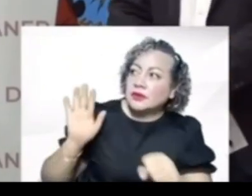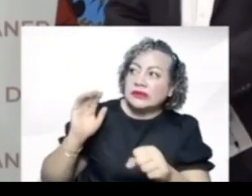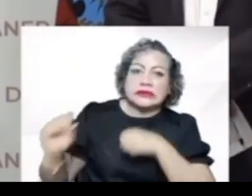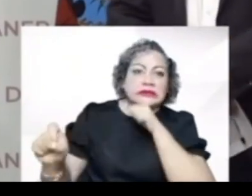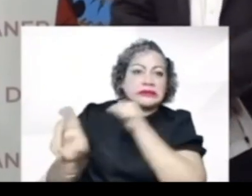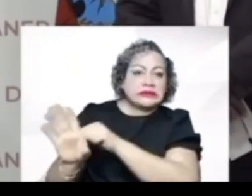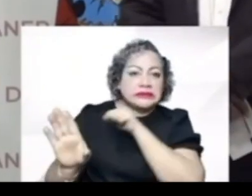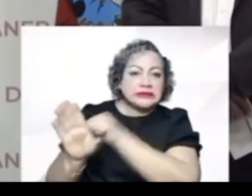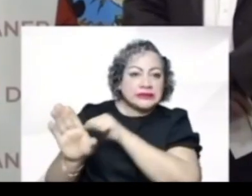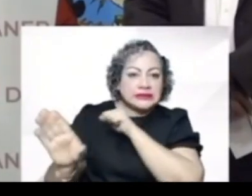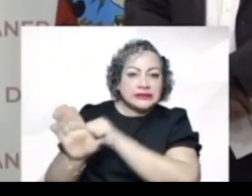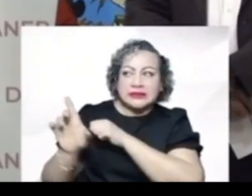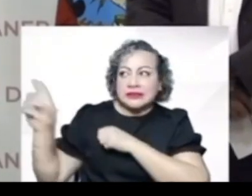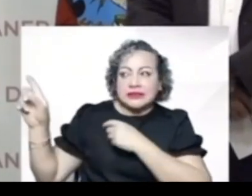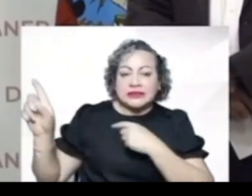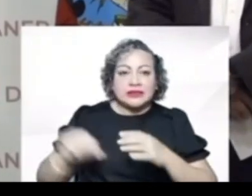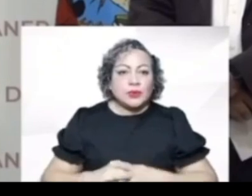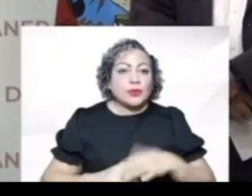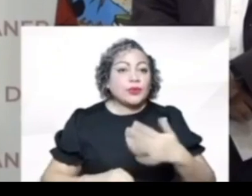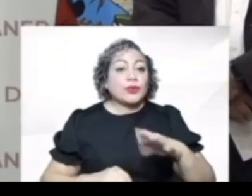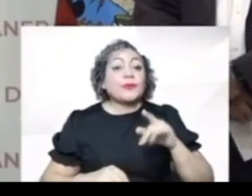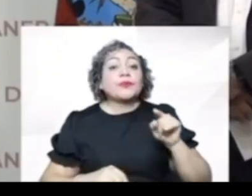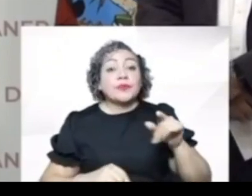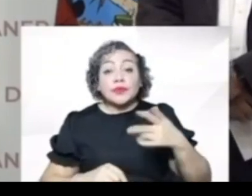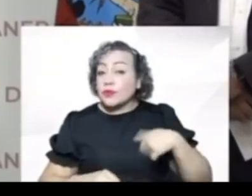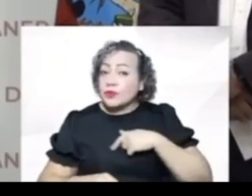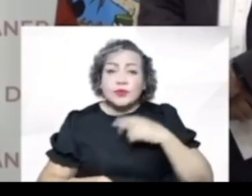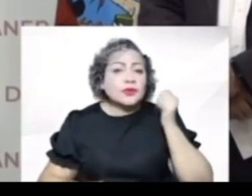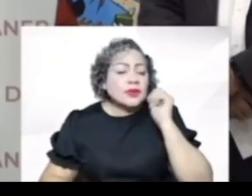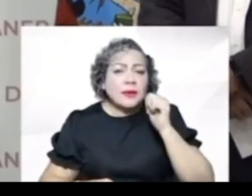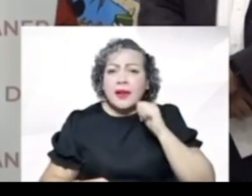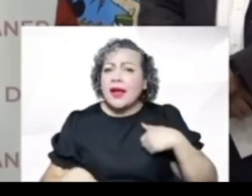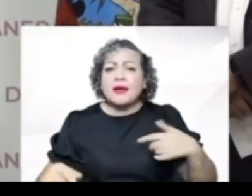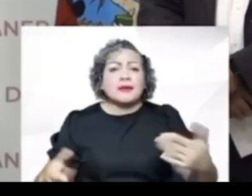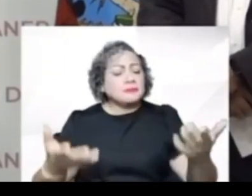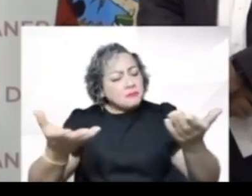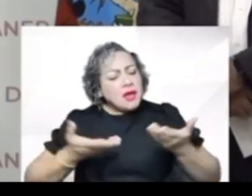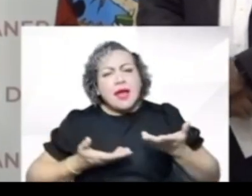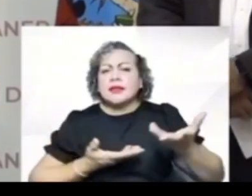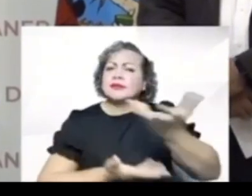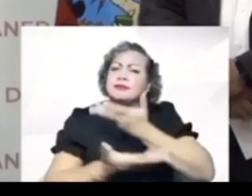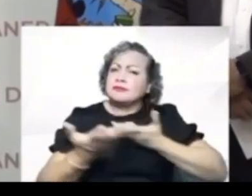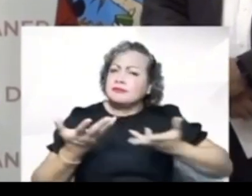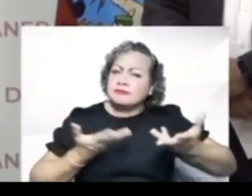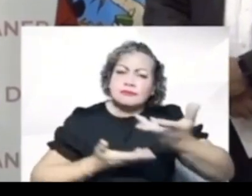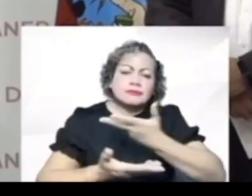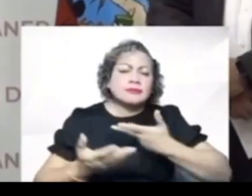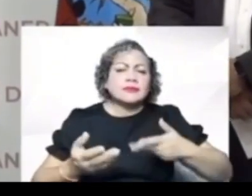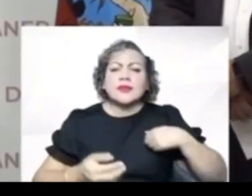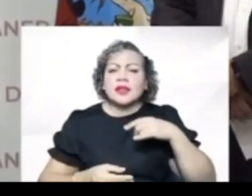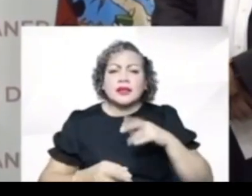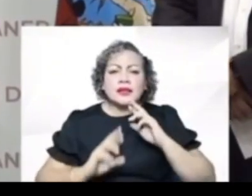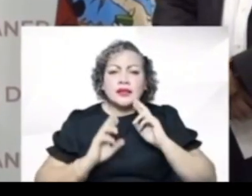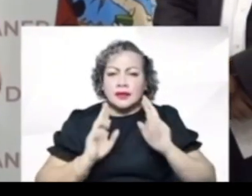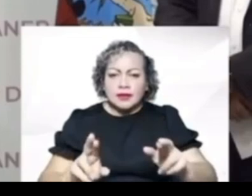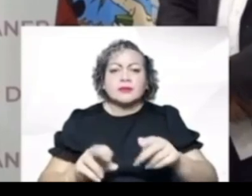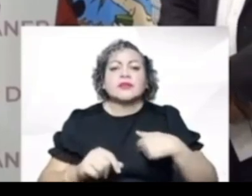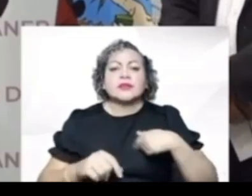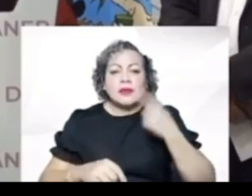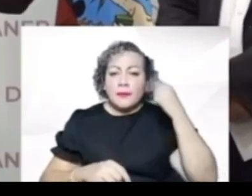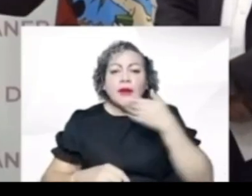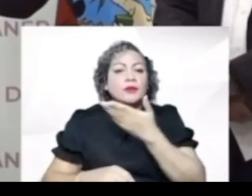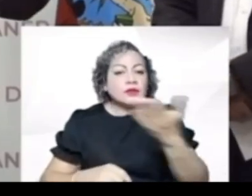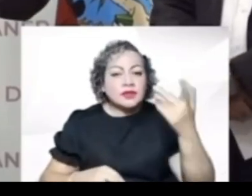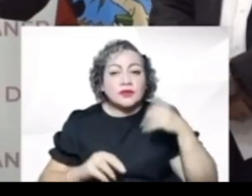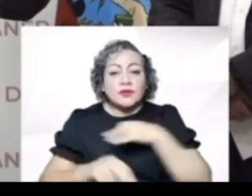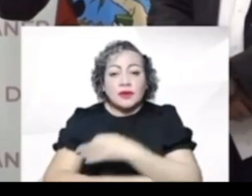Con mucho gusto los vamos a siempre recibir. Y el diálogo es muy importante, soluciones para ellos y para sus familias. Y no como